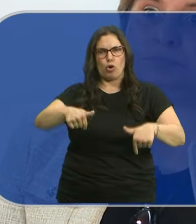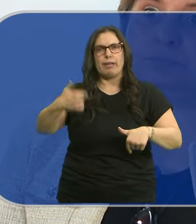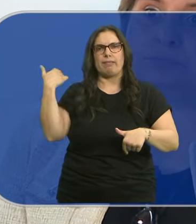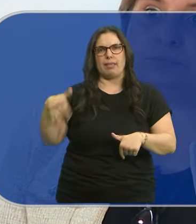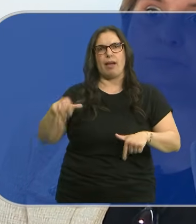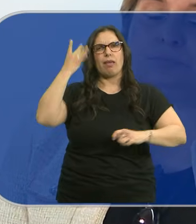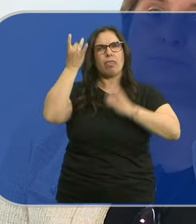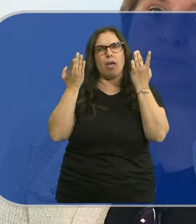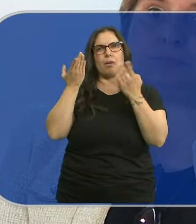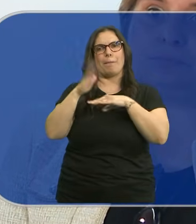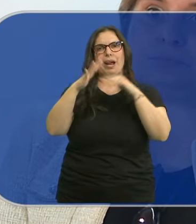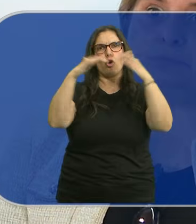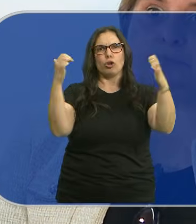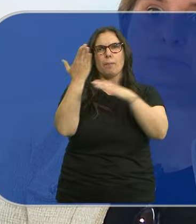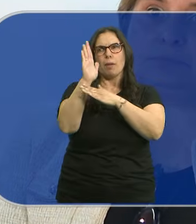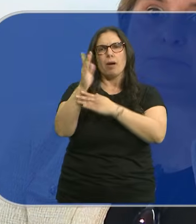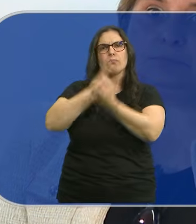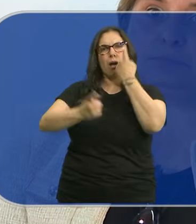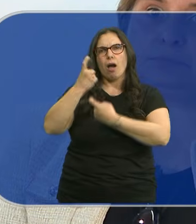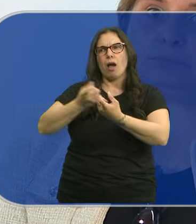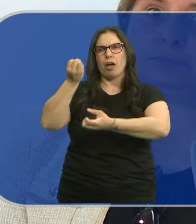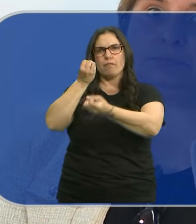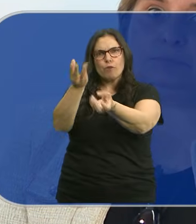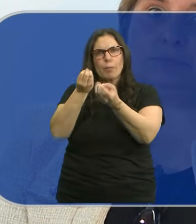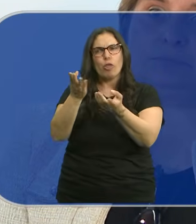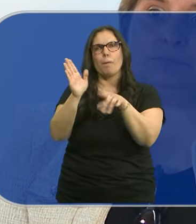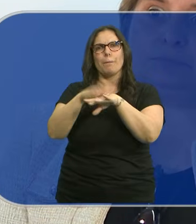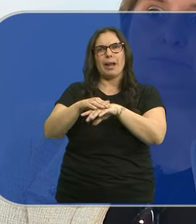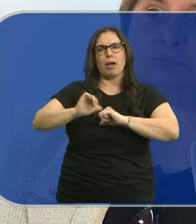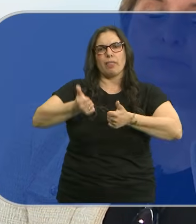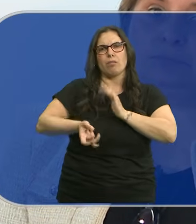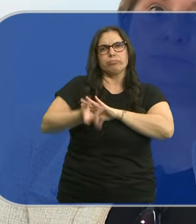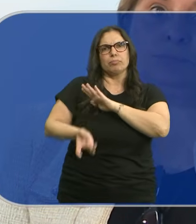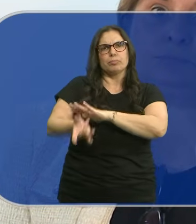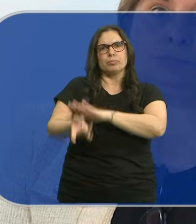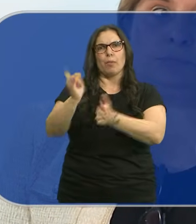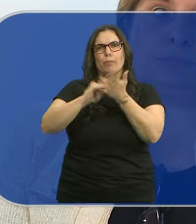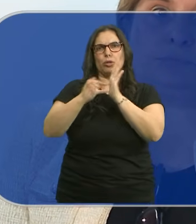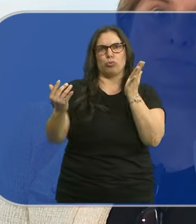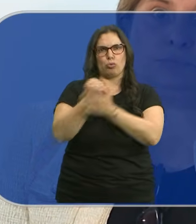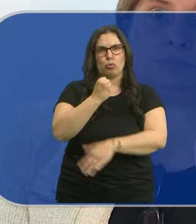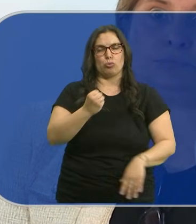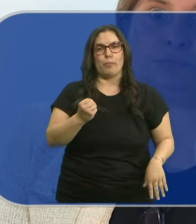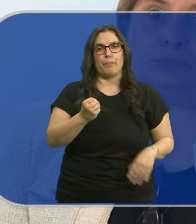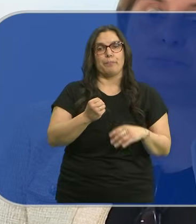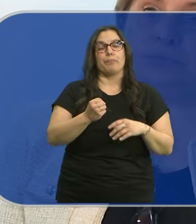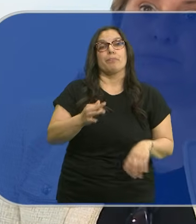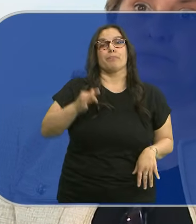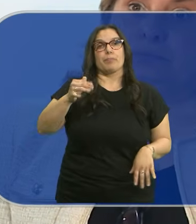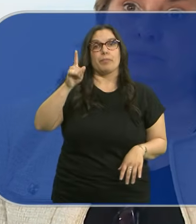una serie de iniciativas parlamentarias, preguntas e información para poner en marcha todos y cada uno de estos proyectos y, en